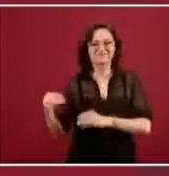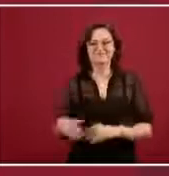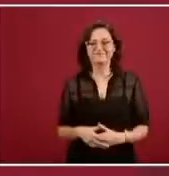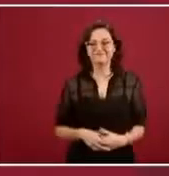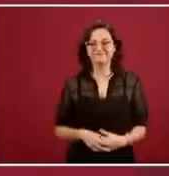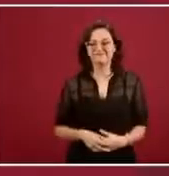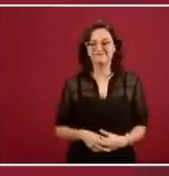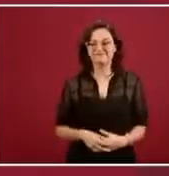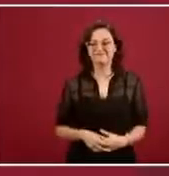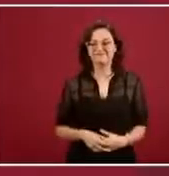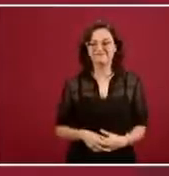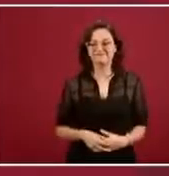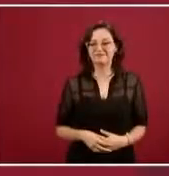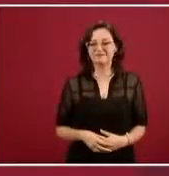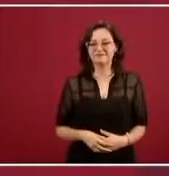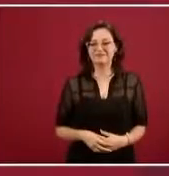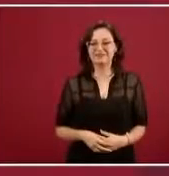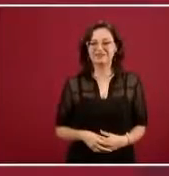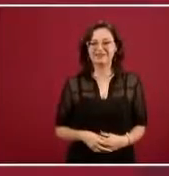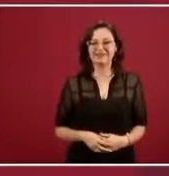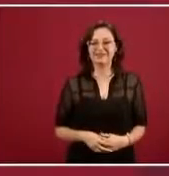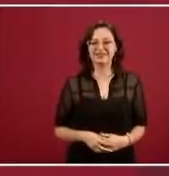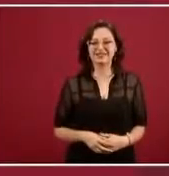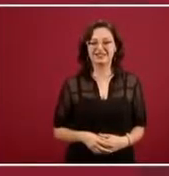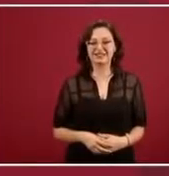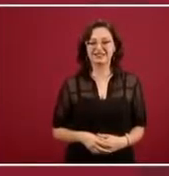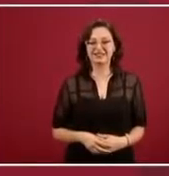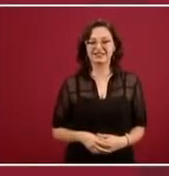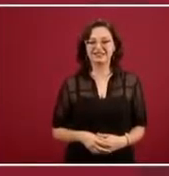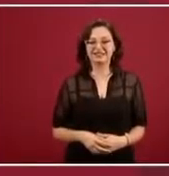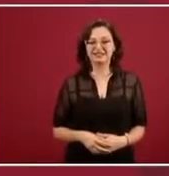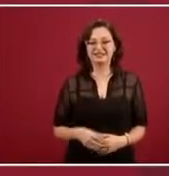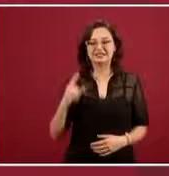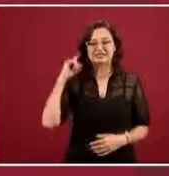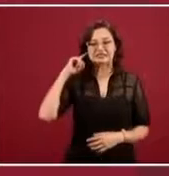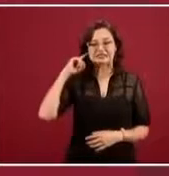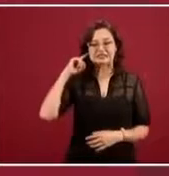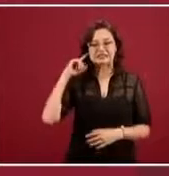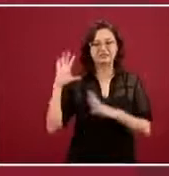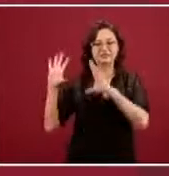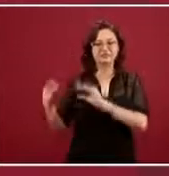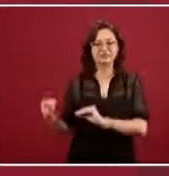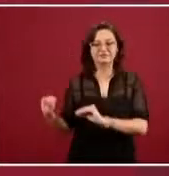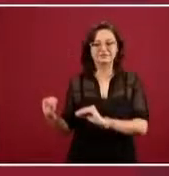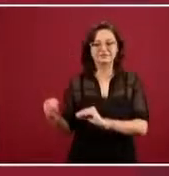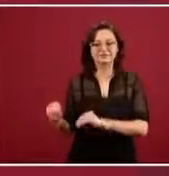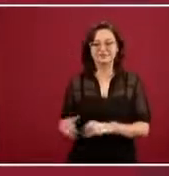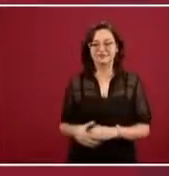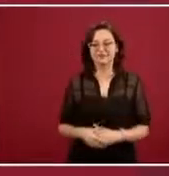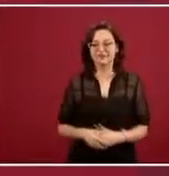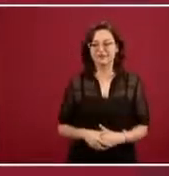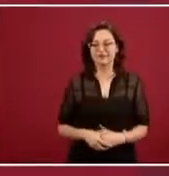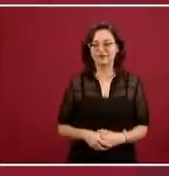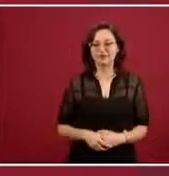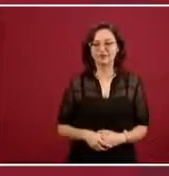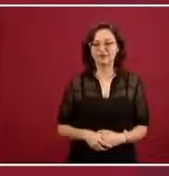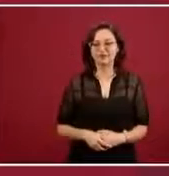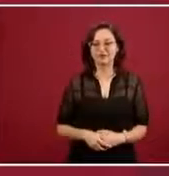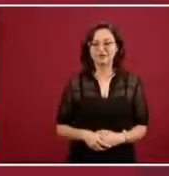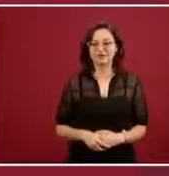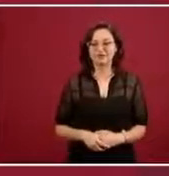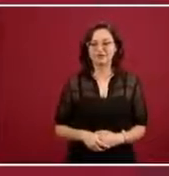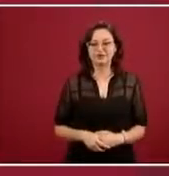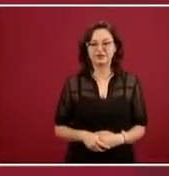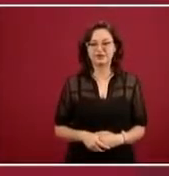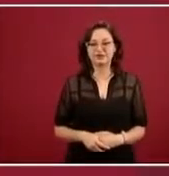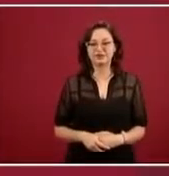coronavirus SARS-CoV-2. Hoy vamos a tratar tres temas: el informe técnico diario, cuatro